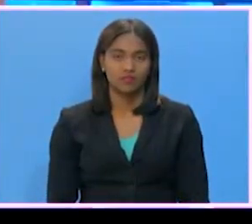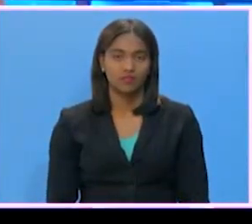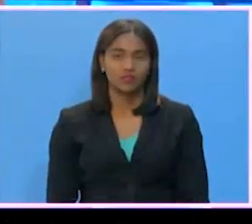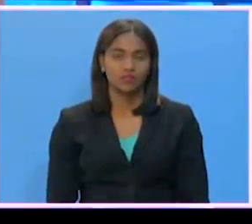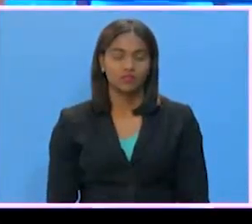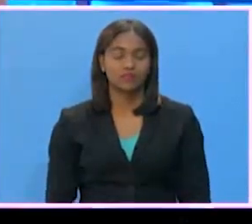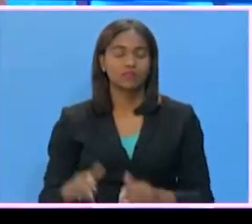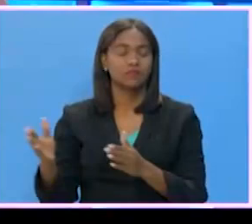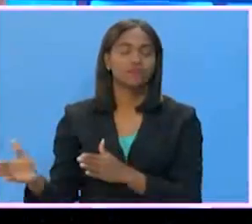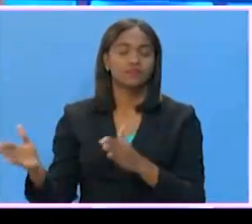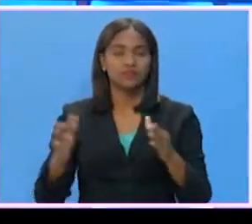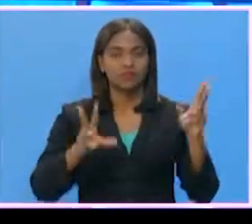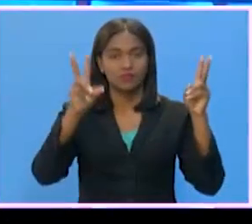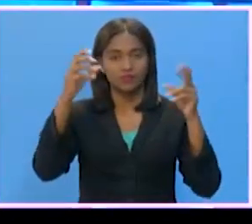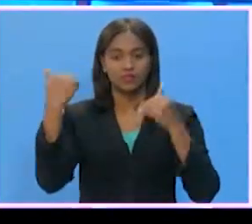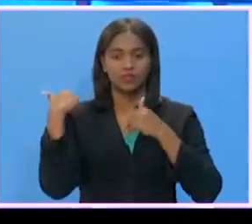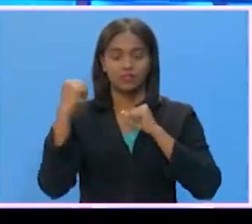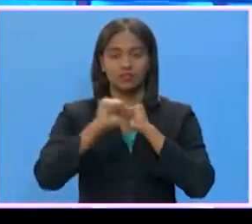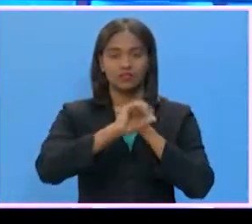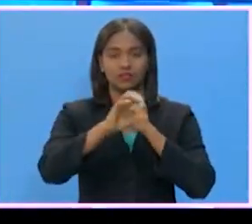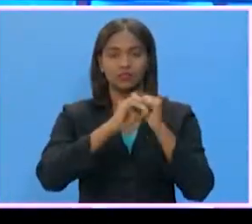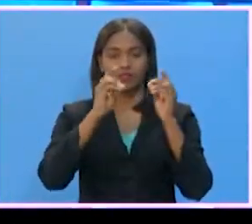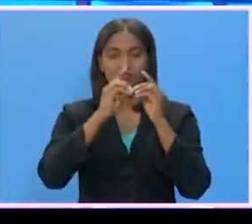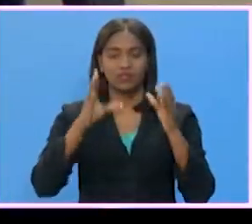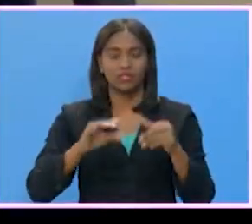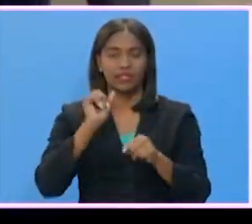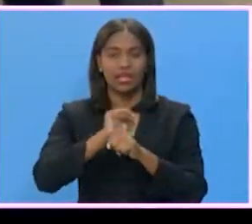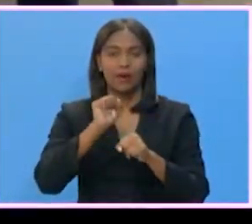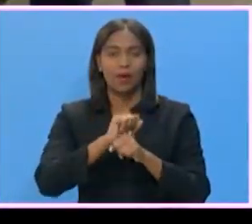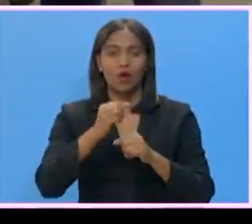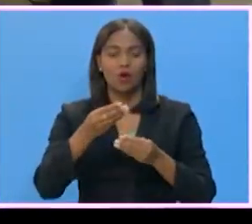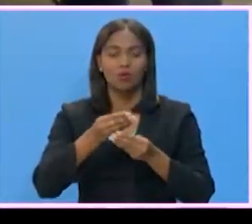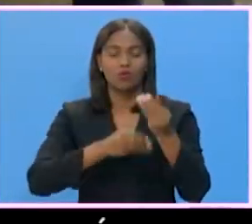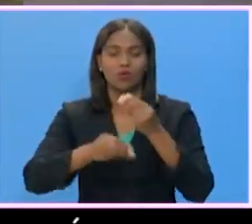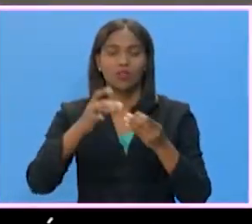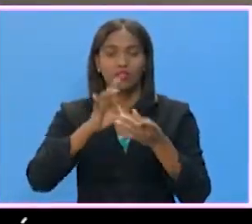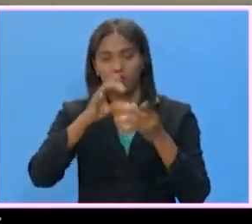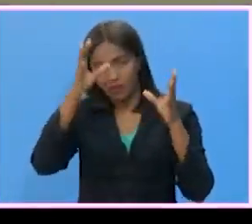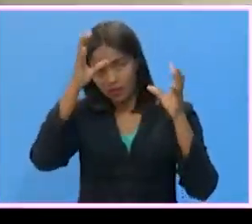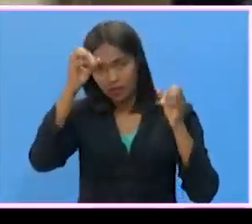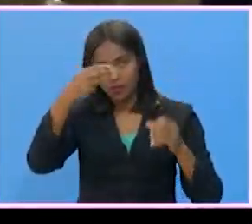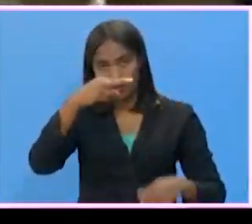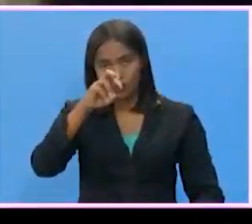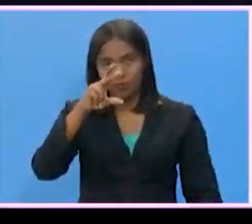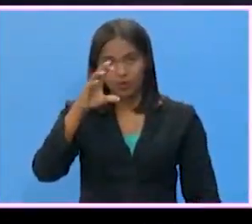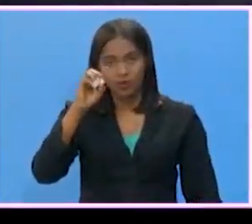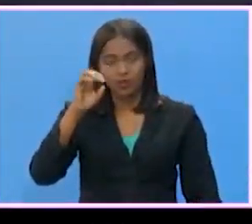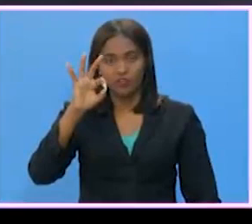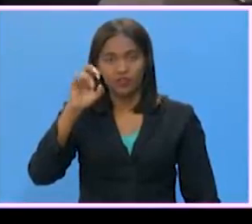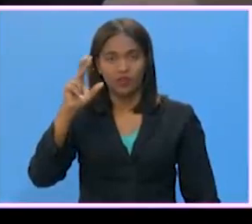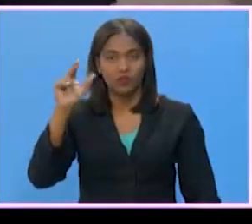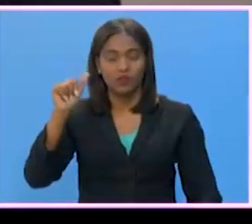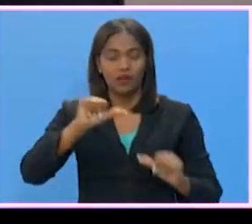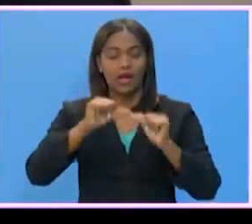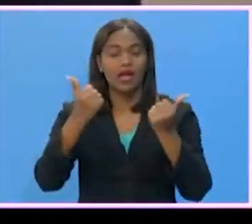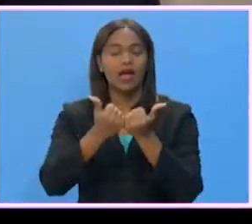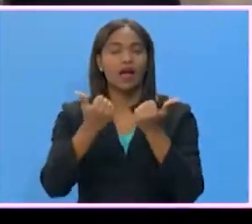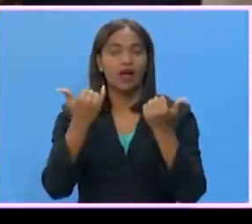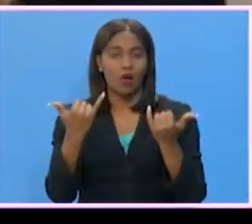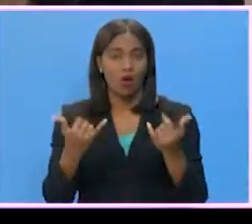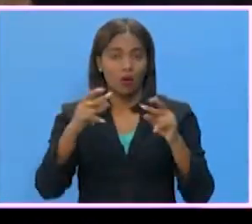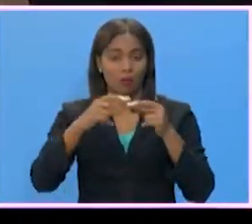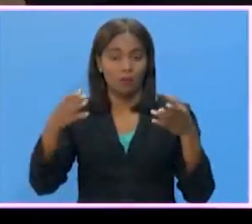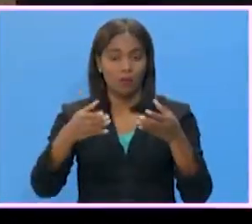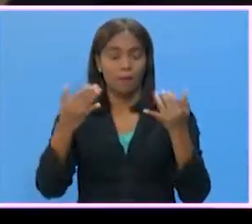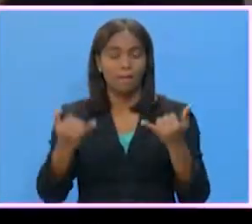Bueno, ahora cambiamos de tema. El vocero y director de Estrategia y Comunicaciones de la Presidencia, Homero Figueroa, se reunió este martes con el director general